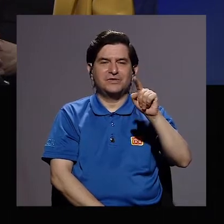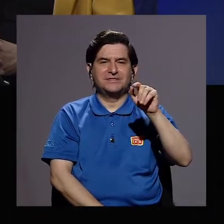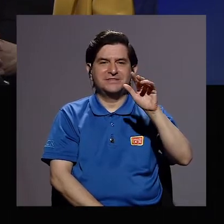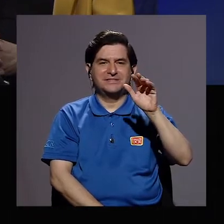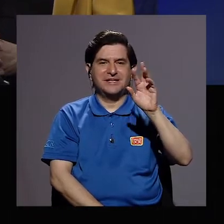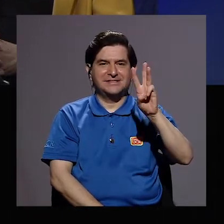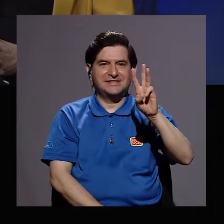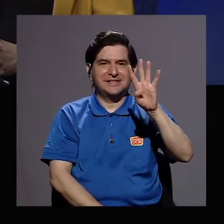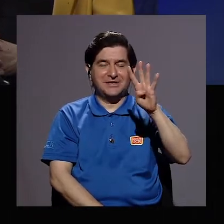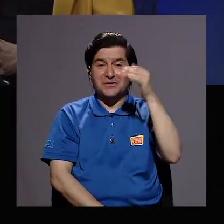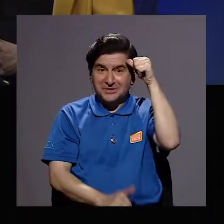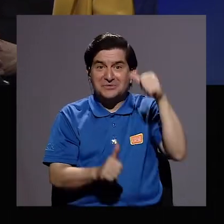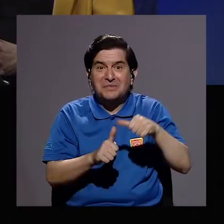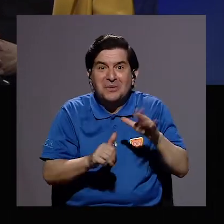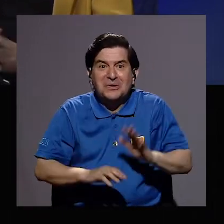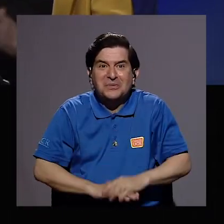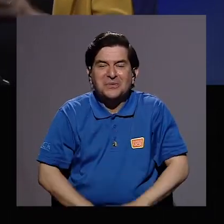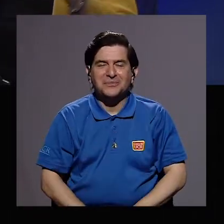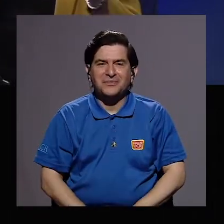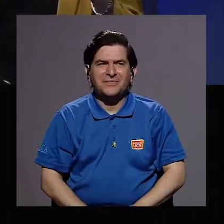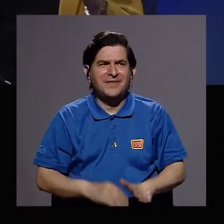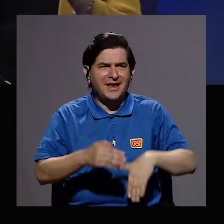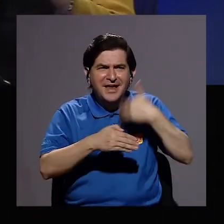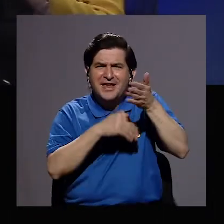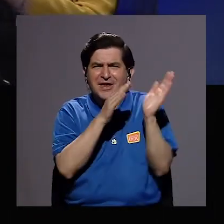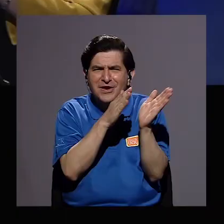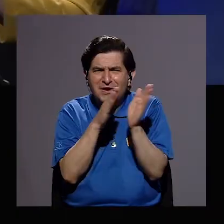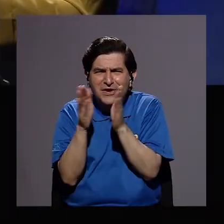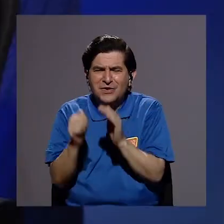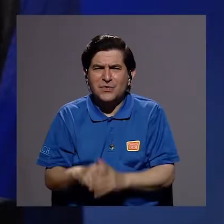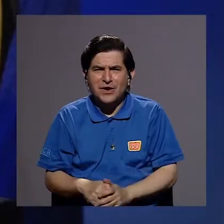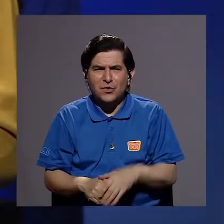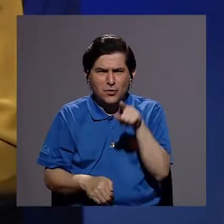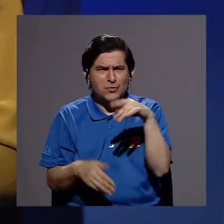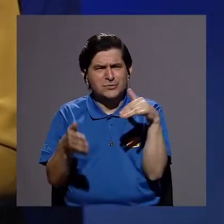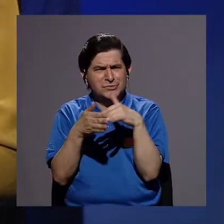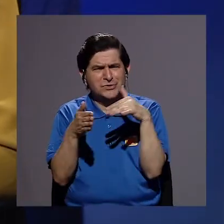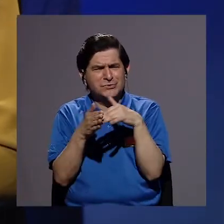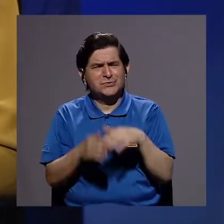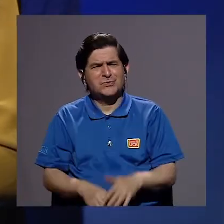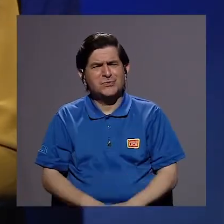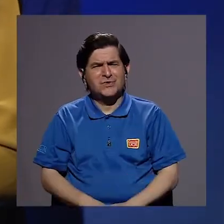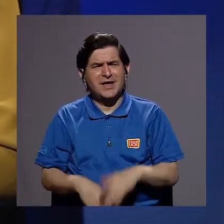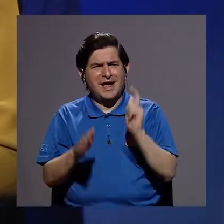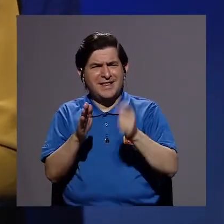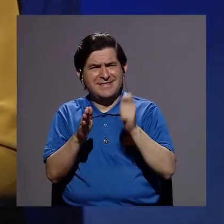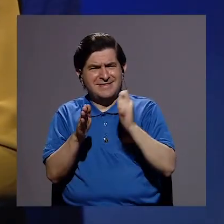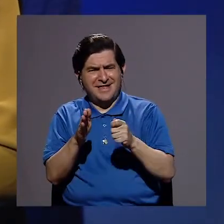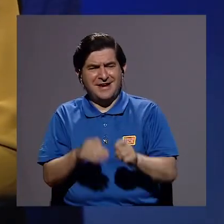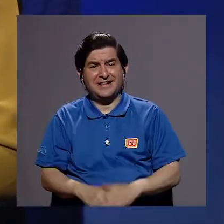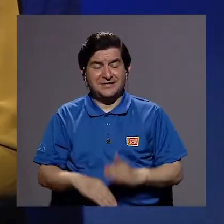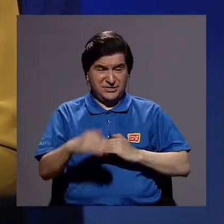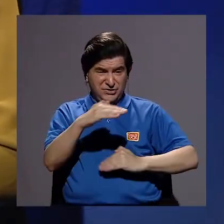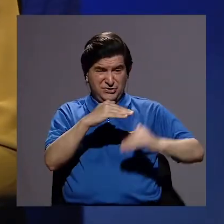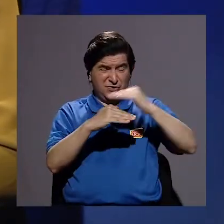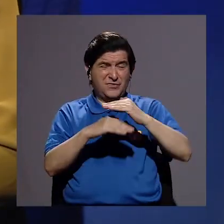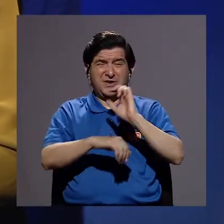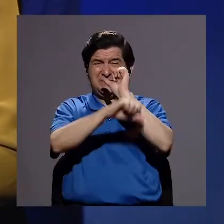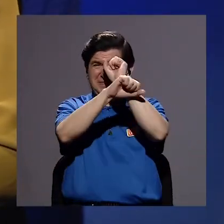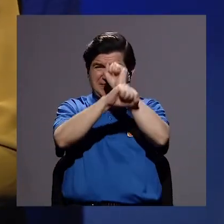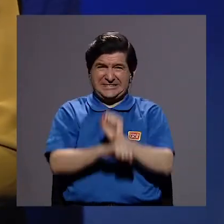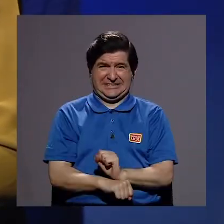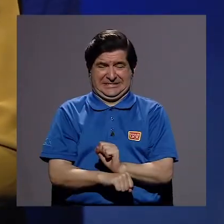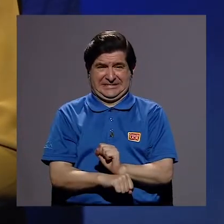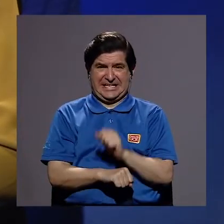68-11-54. Todavía me recuerdo de... Y después de esa formación pasa a Derecho, una facultad que tradicionalmente